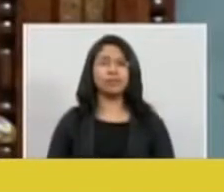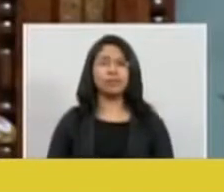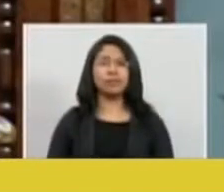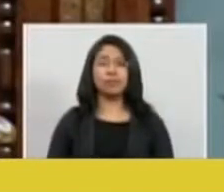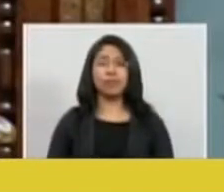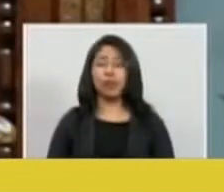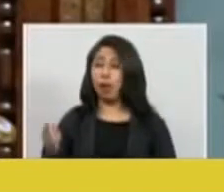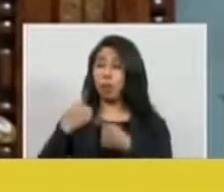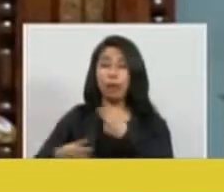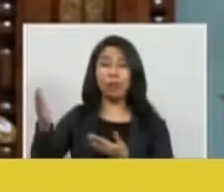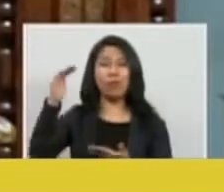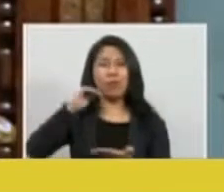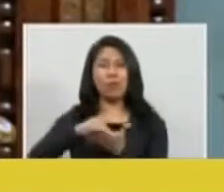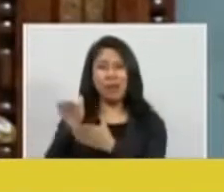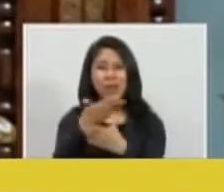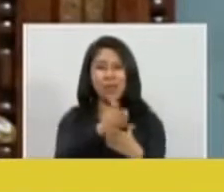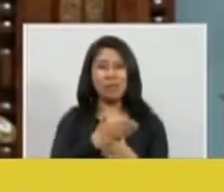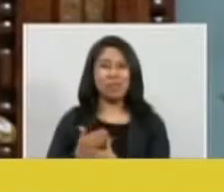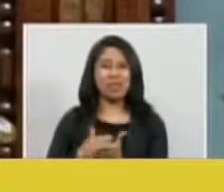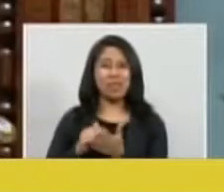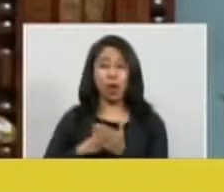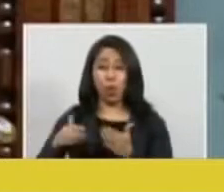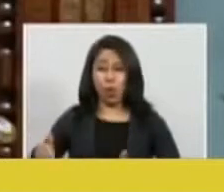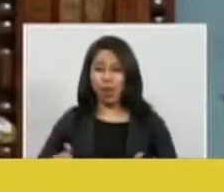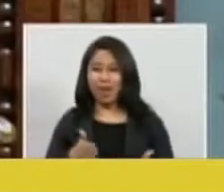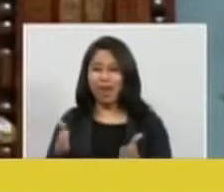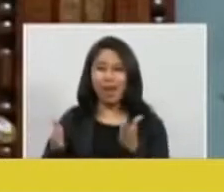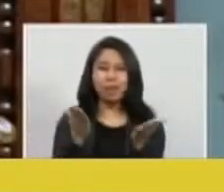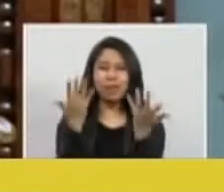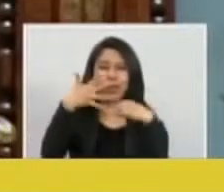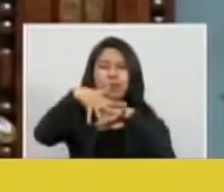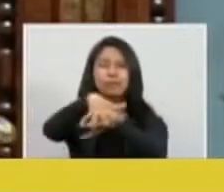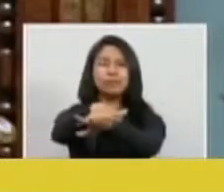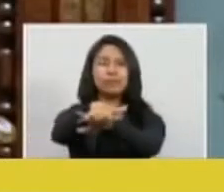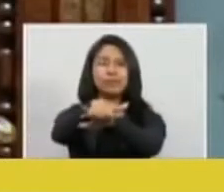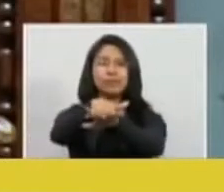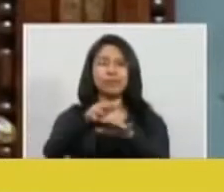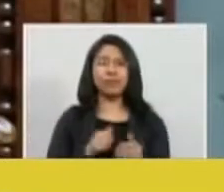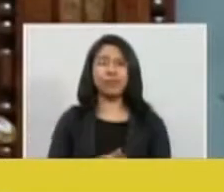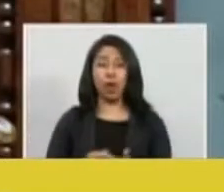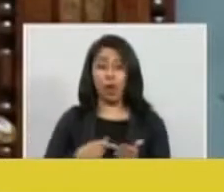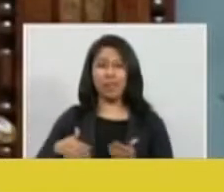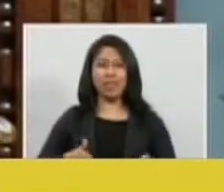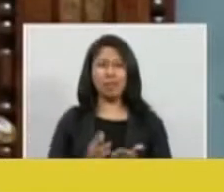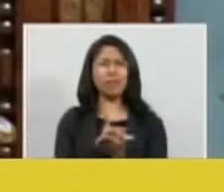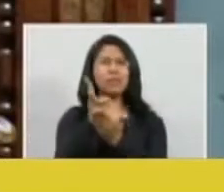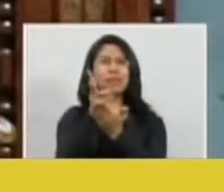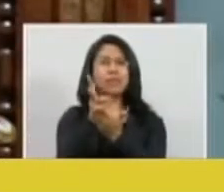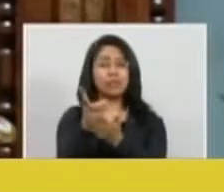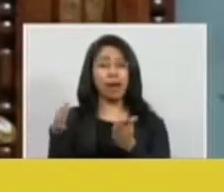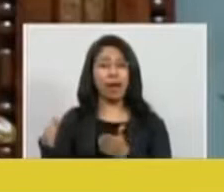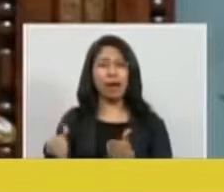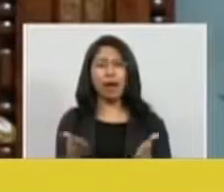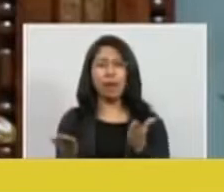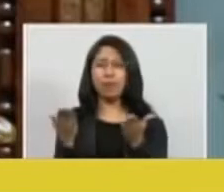a nuestro Capajñán, el camino noble de la integración, el camino de la verdad, el camino de